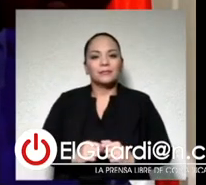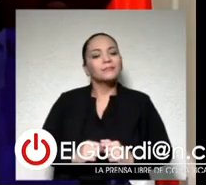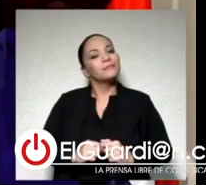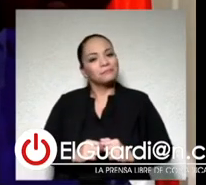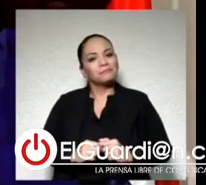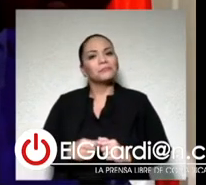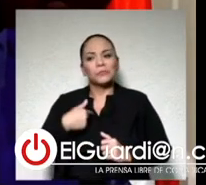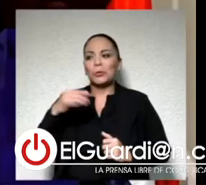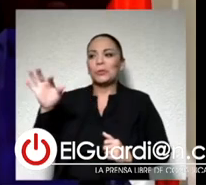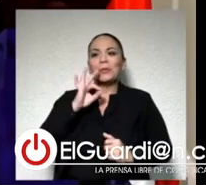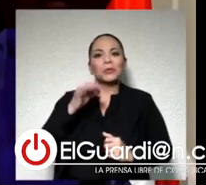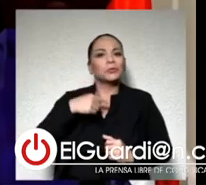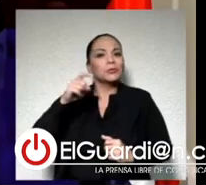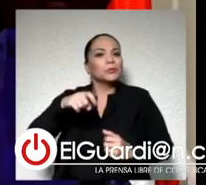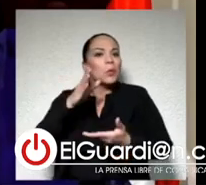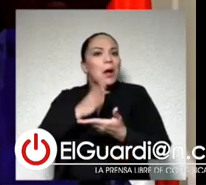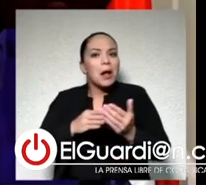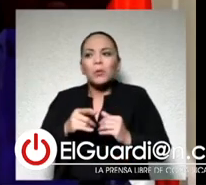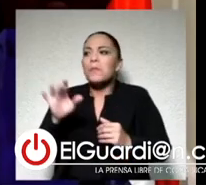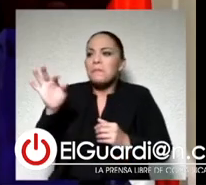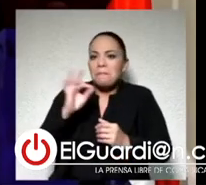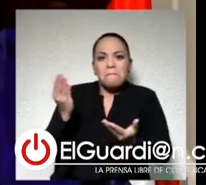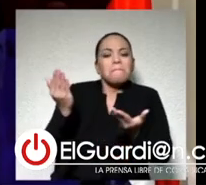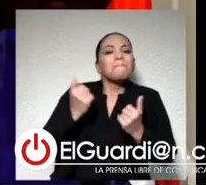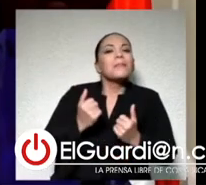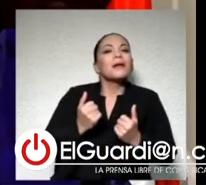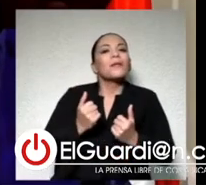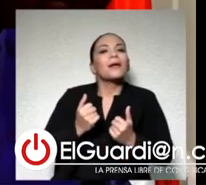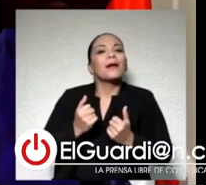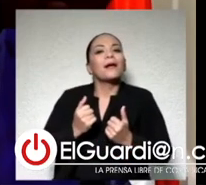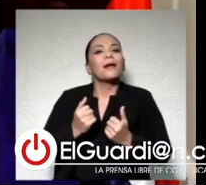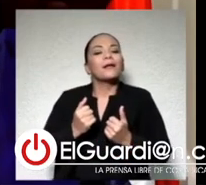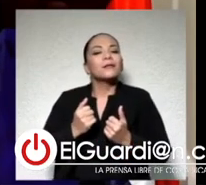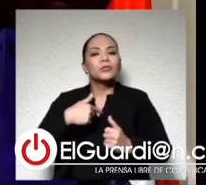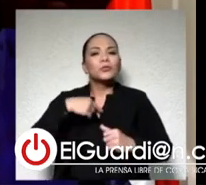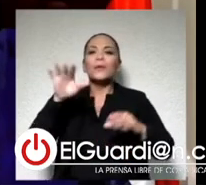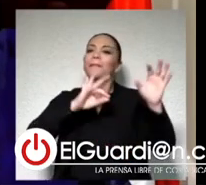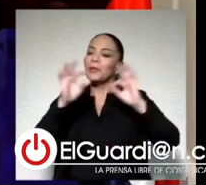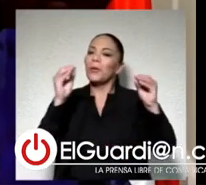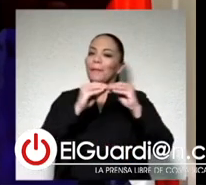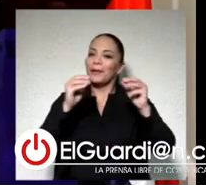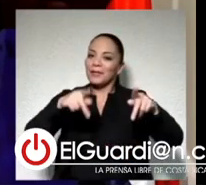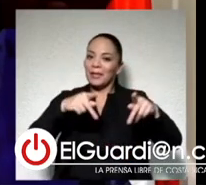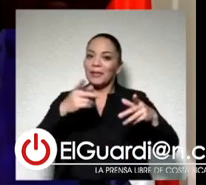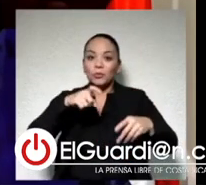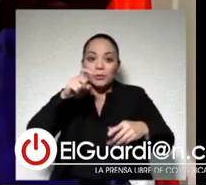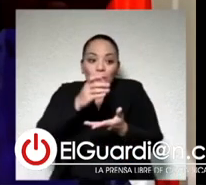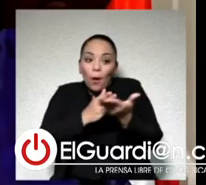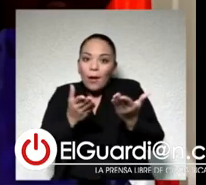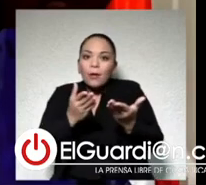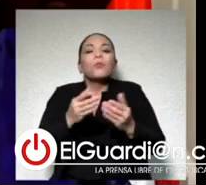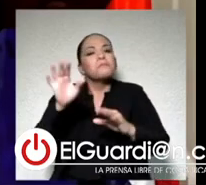lo invito cuando necesito invitarlo. Invito a más gente cuando necesito invitarlo.